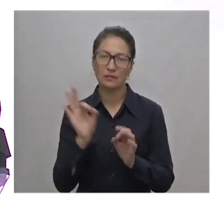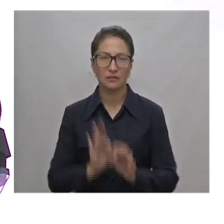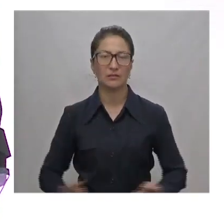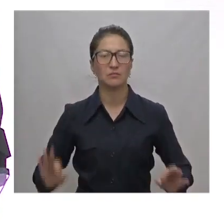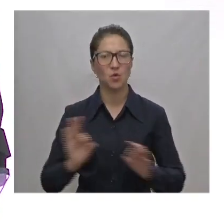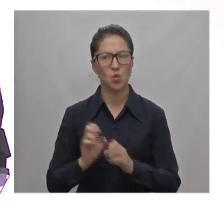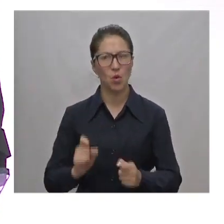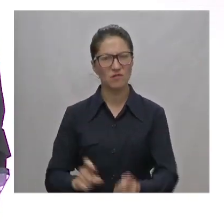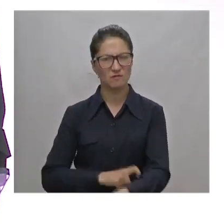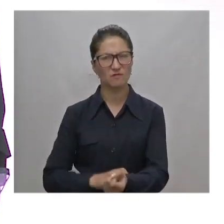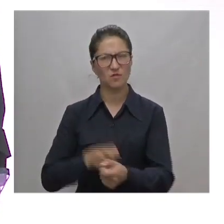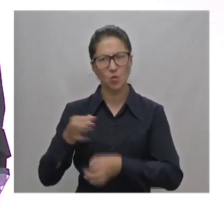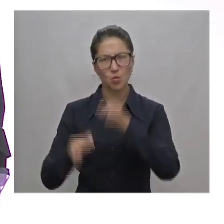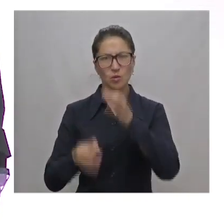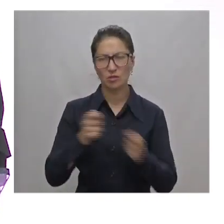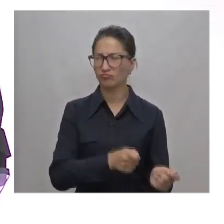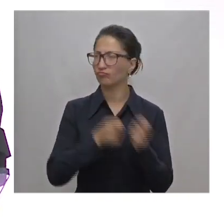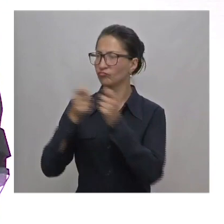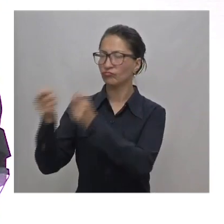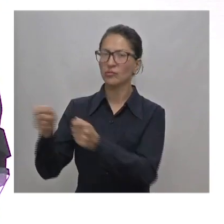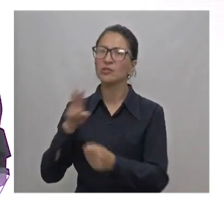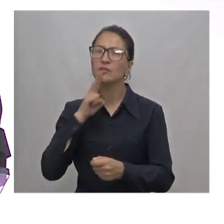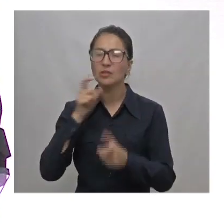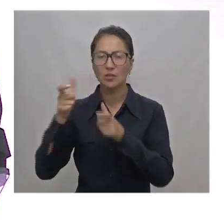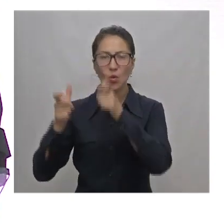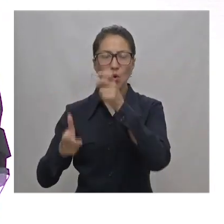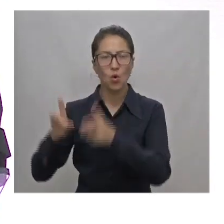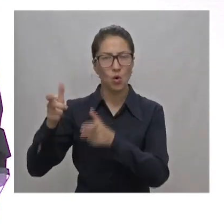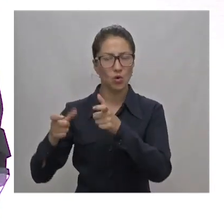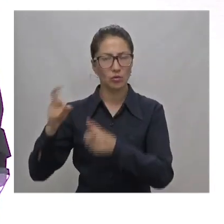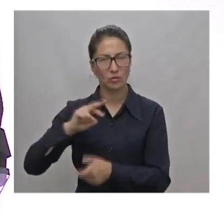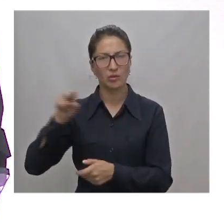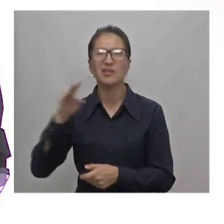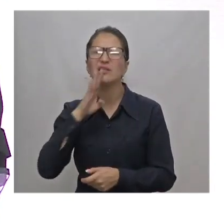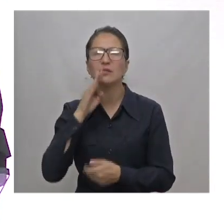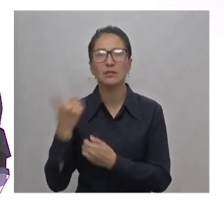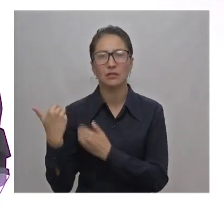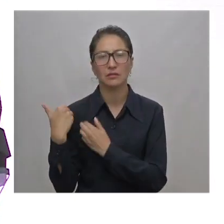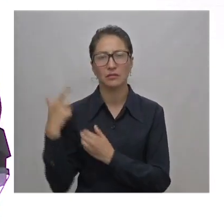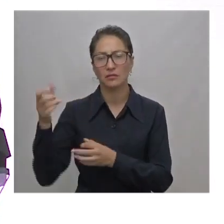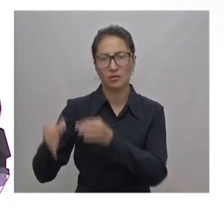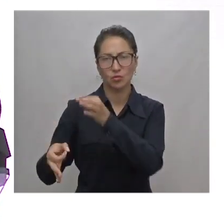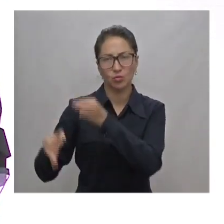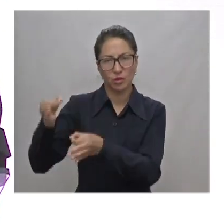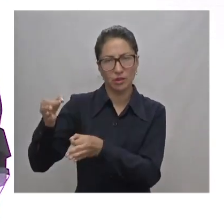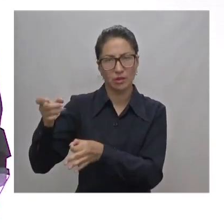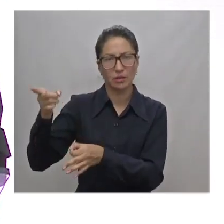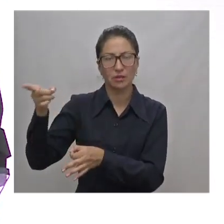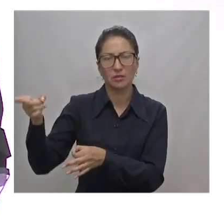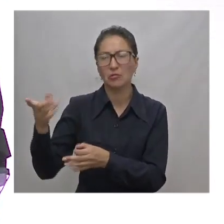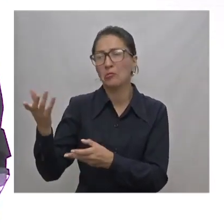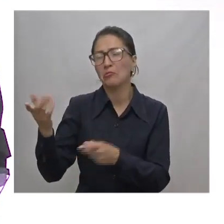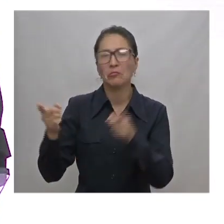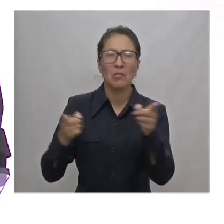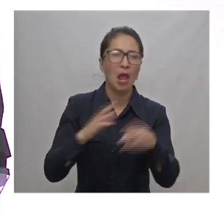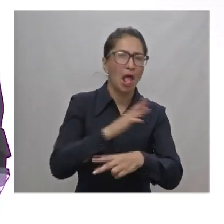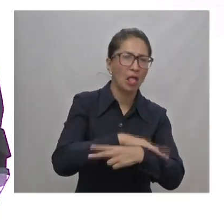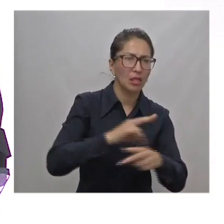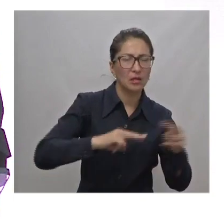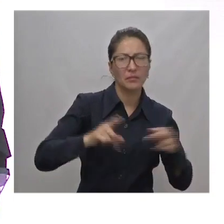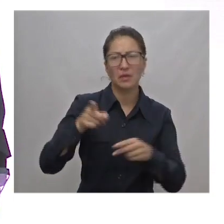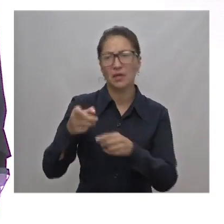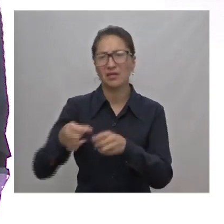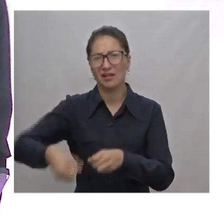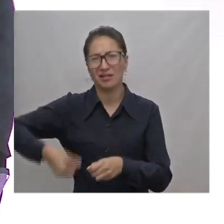es necesario darle un carácter judicial como lo tuvo en la Corte de Cuentas, en cabeza de la jurisdicción ya sea